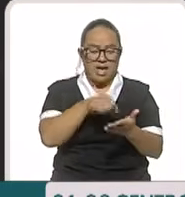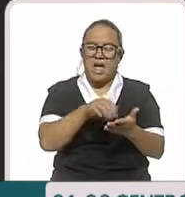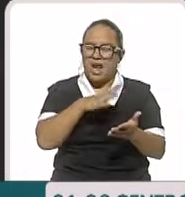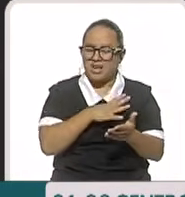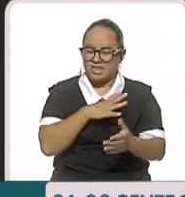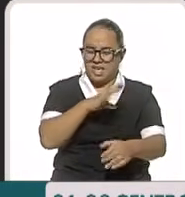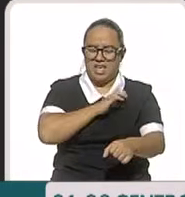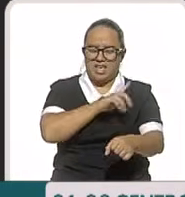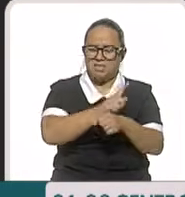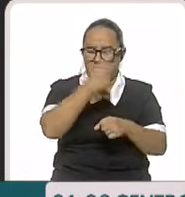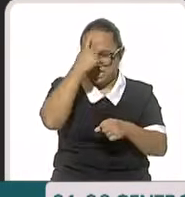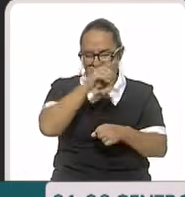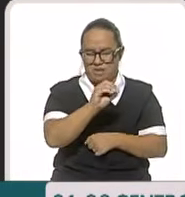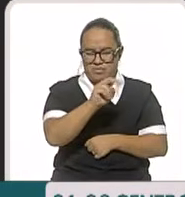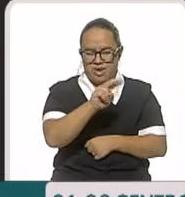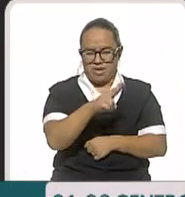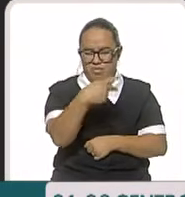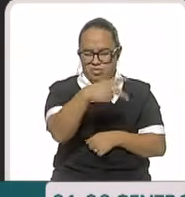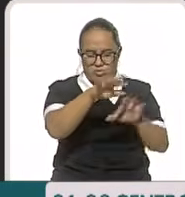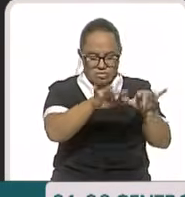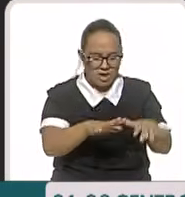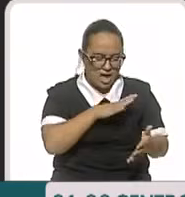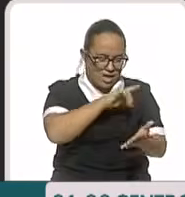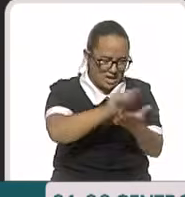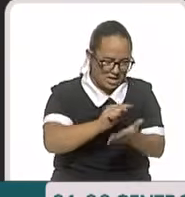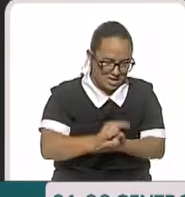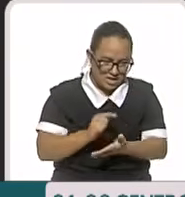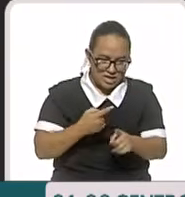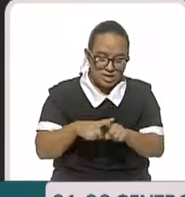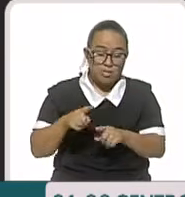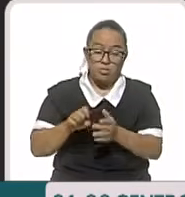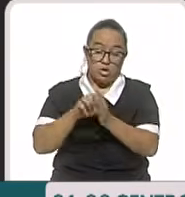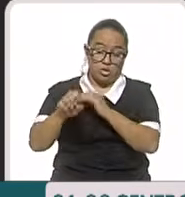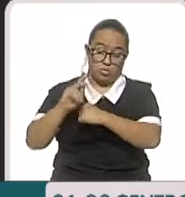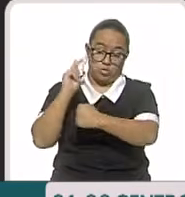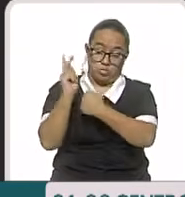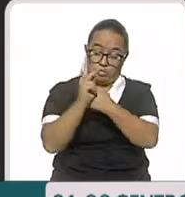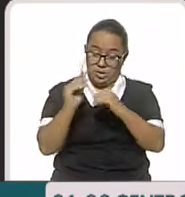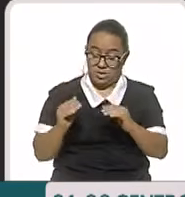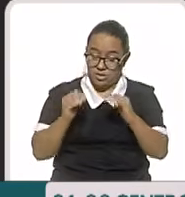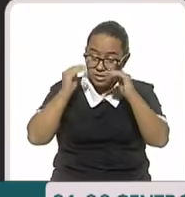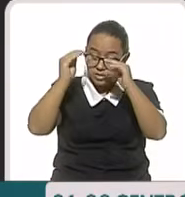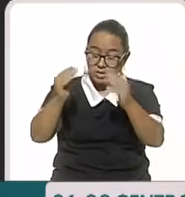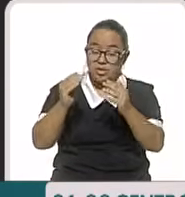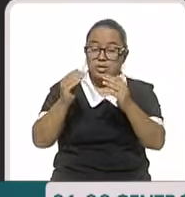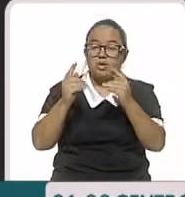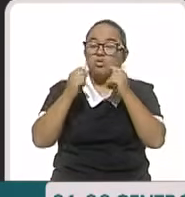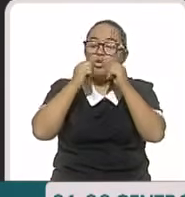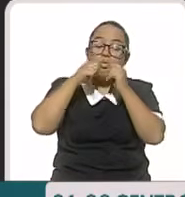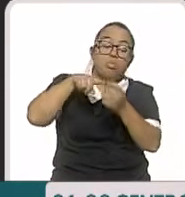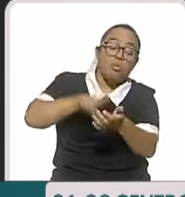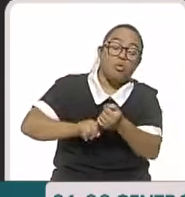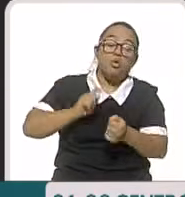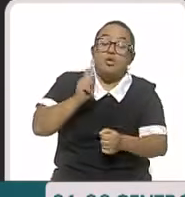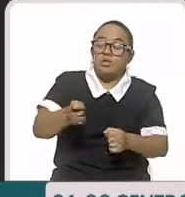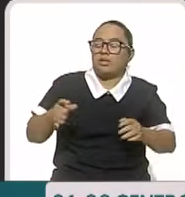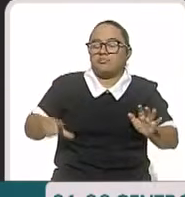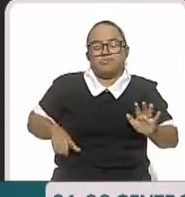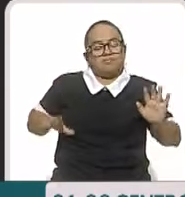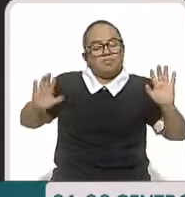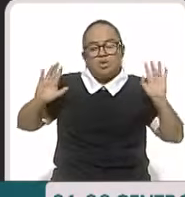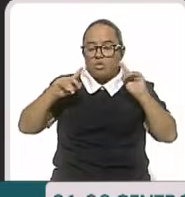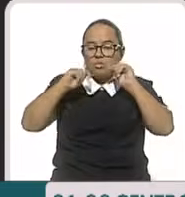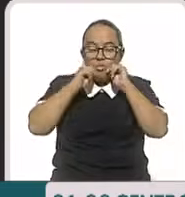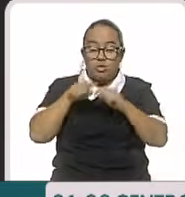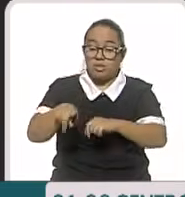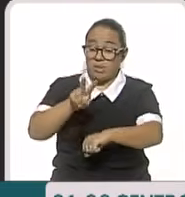pues tiene que ver con las naciones que son soberanas, independientemente de cómo sea el gobierno. Finalmente, Venezuela